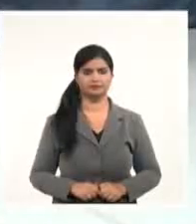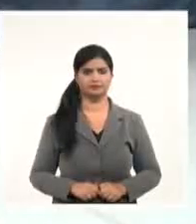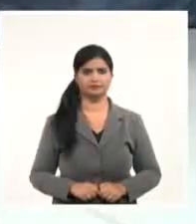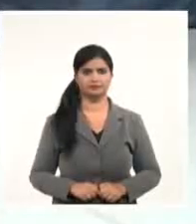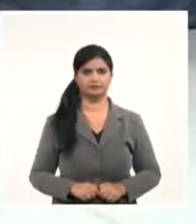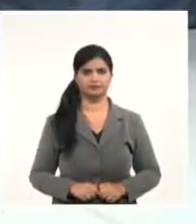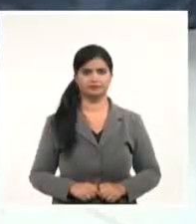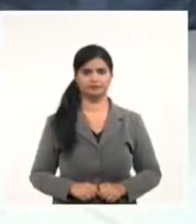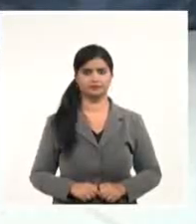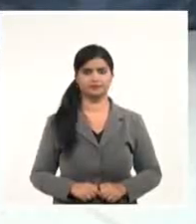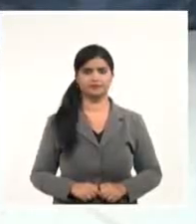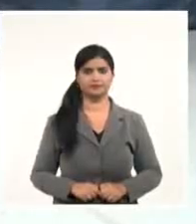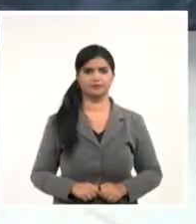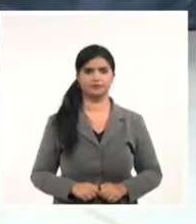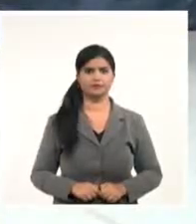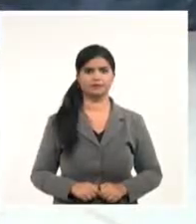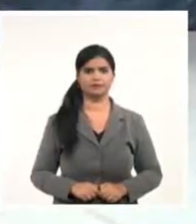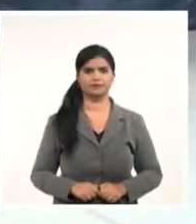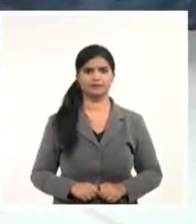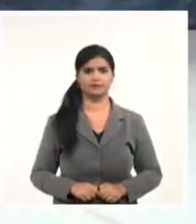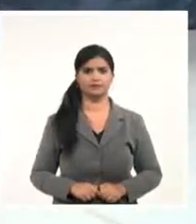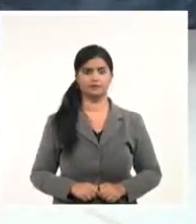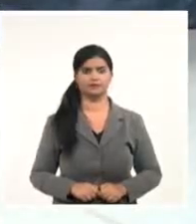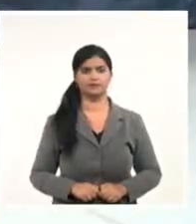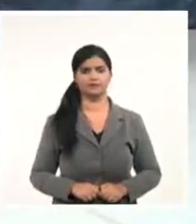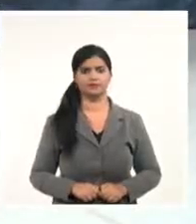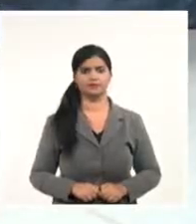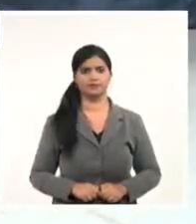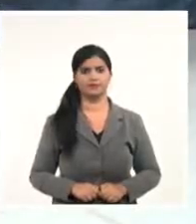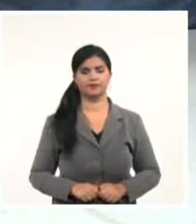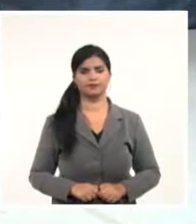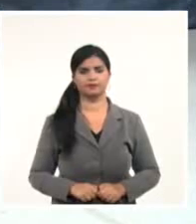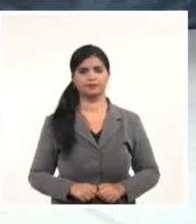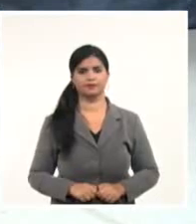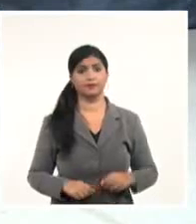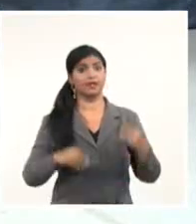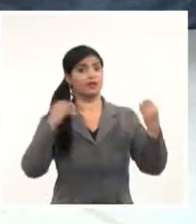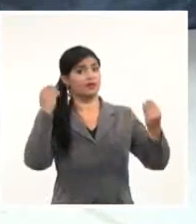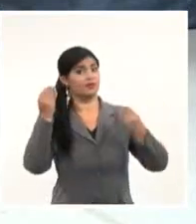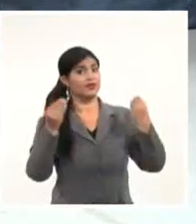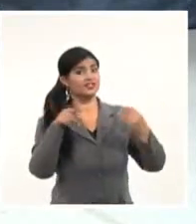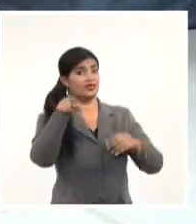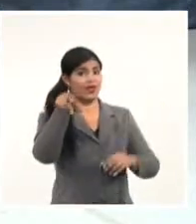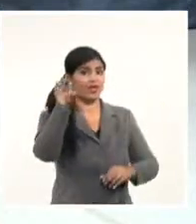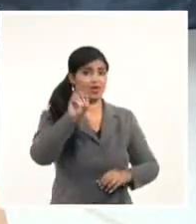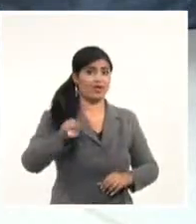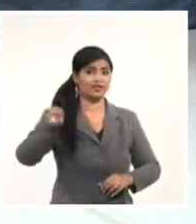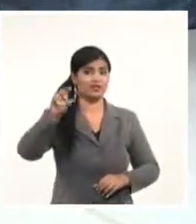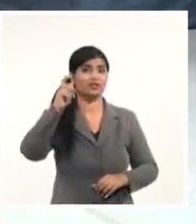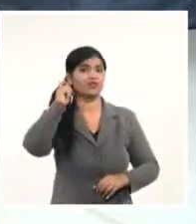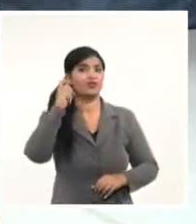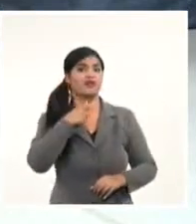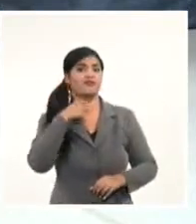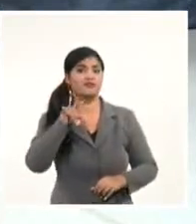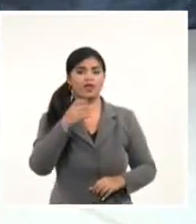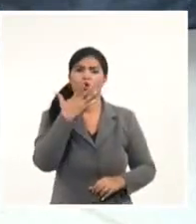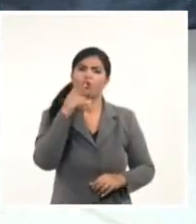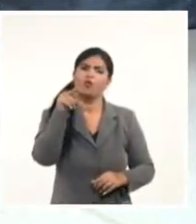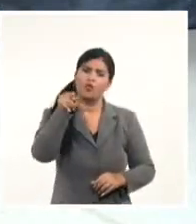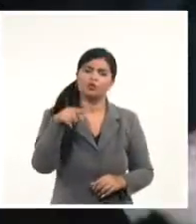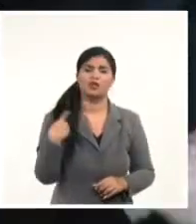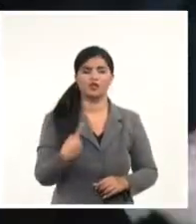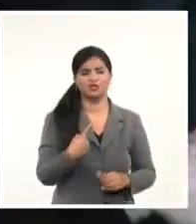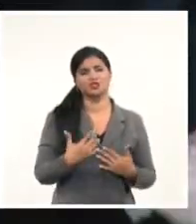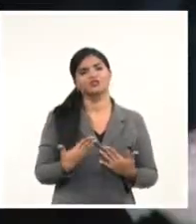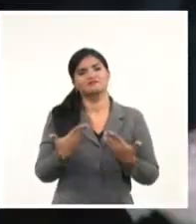Espero que ellos hayan sentido este homenaje muy, muy especialmente concebido